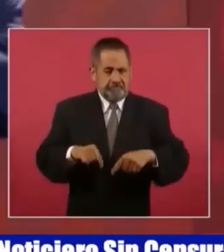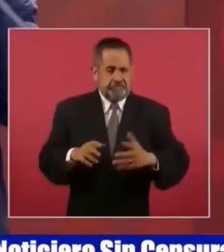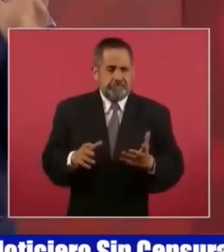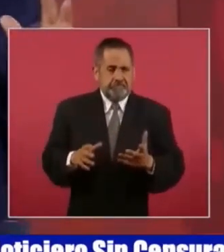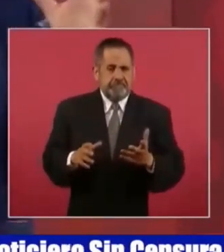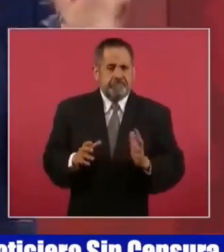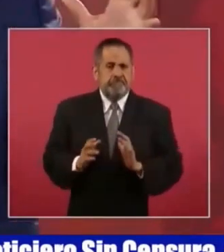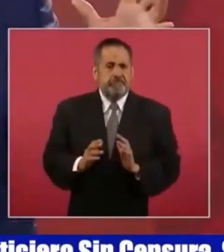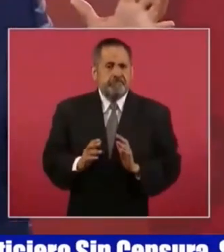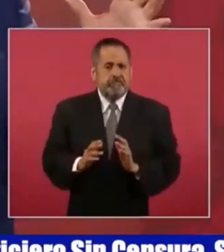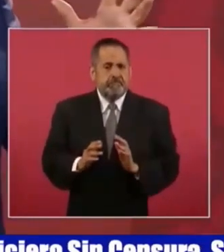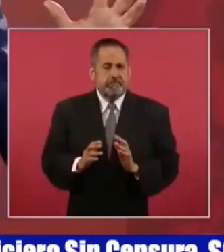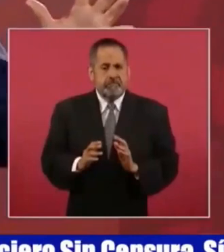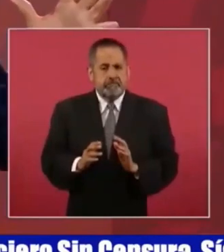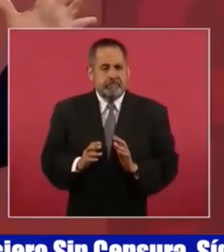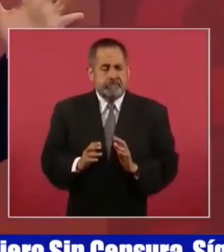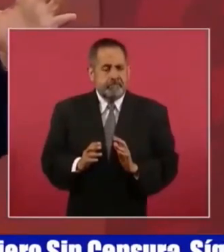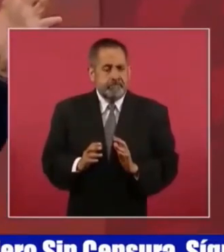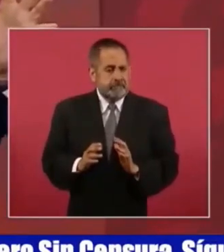es